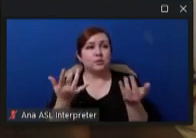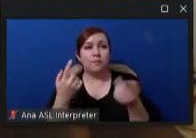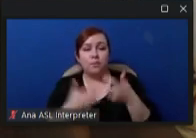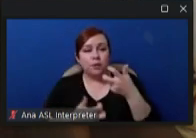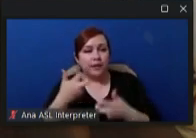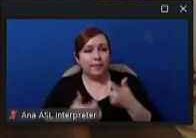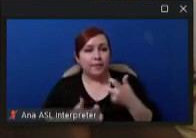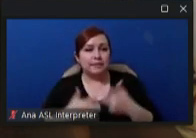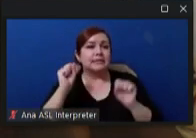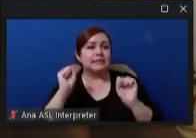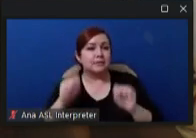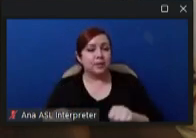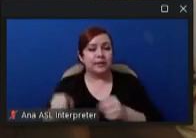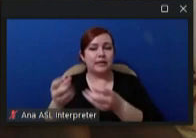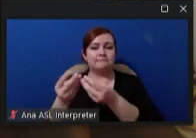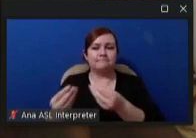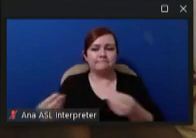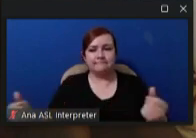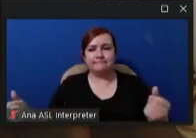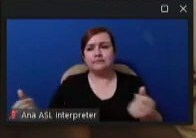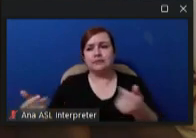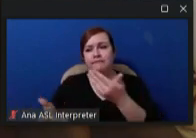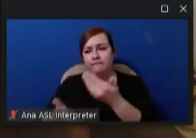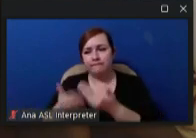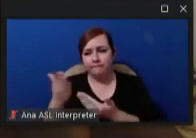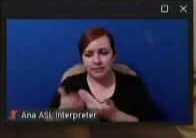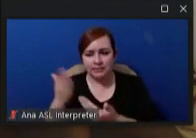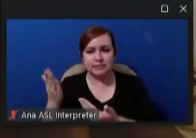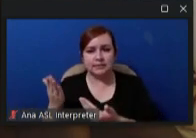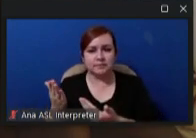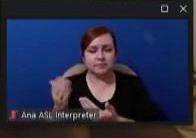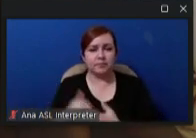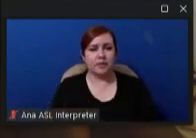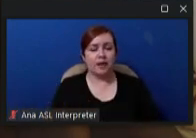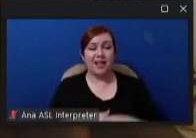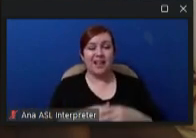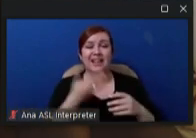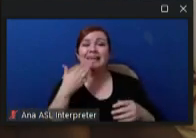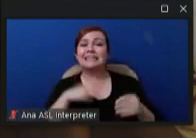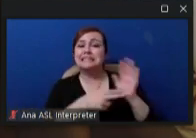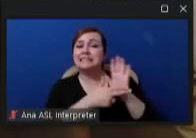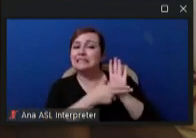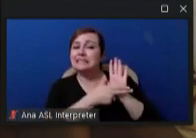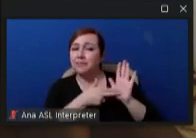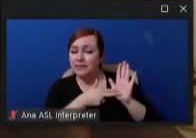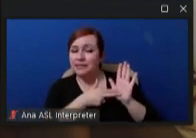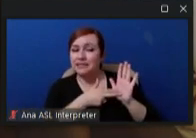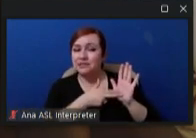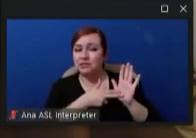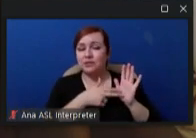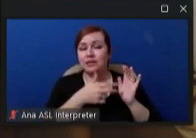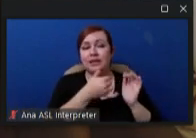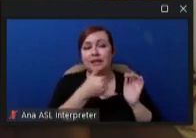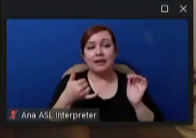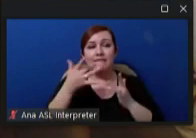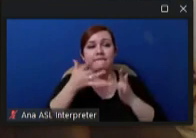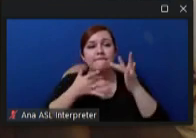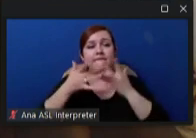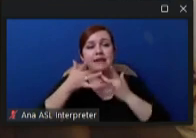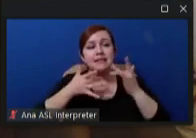evidenciar fácilmente. La estigmatización y la falta de